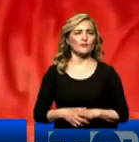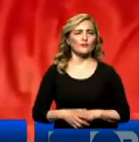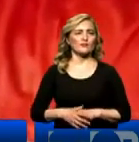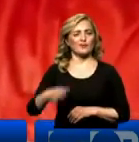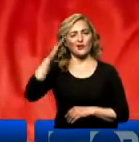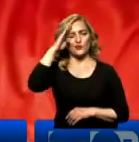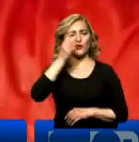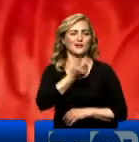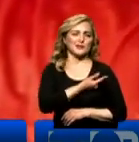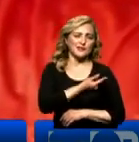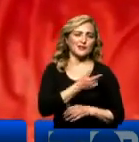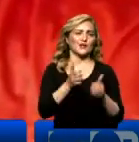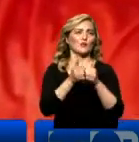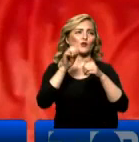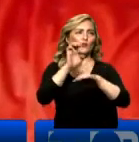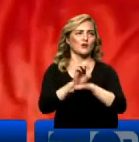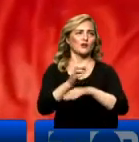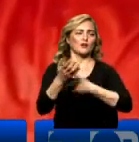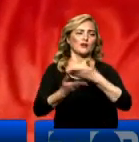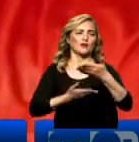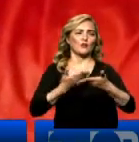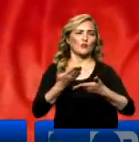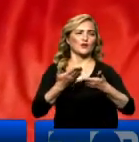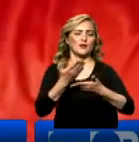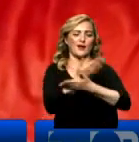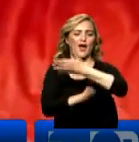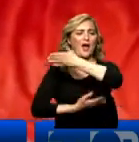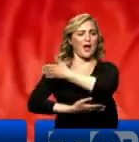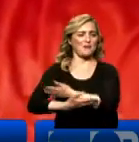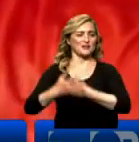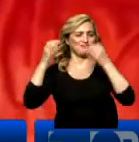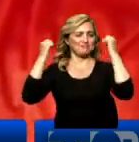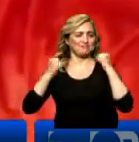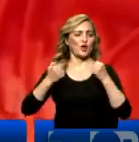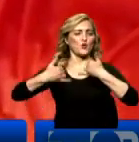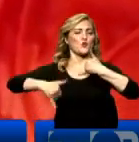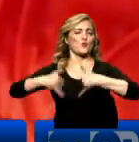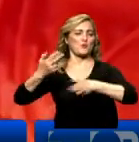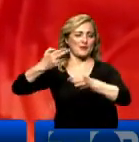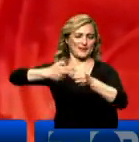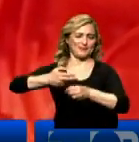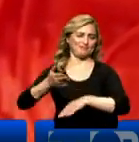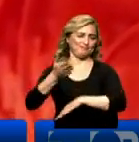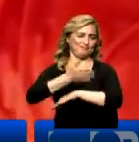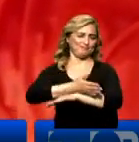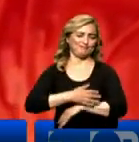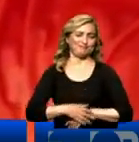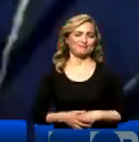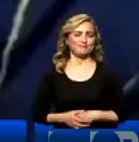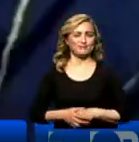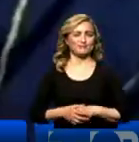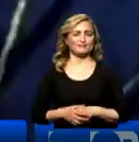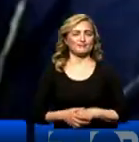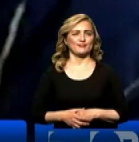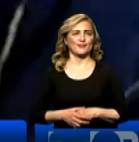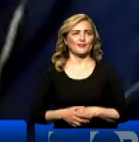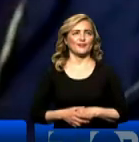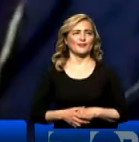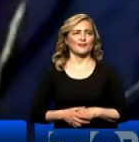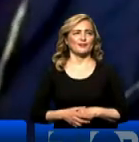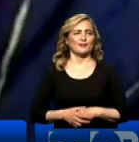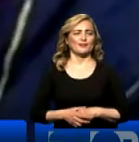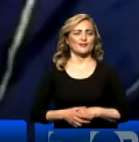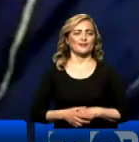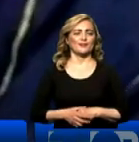Nacional, Liga, Selección del Ecuador, y comparto un poquito de las camisetas con las cuales jugué, pero la verdad la camiseta de Aucas fue la que